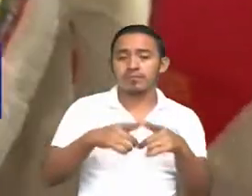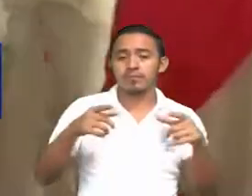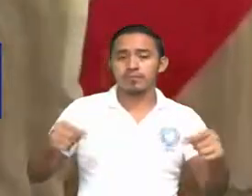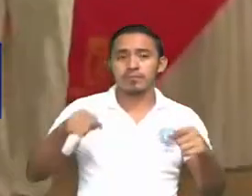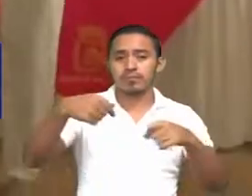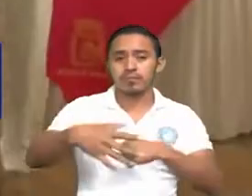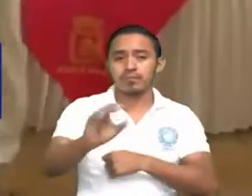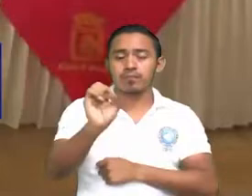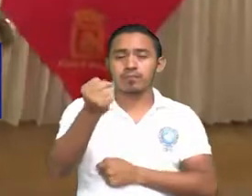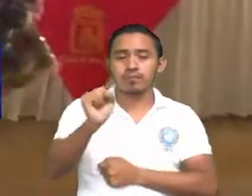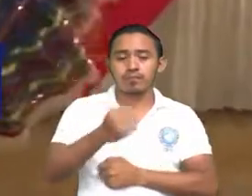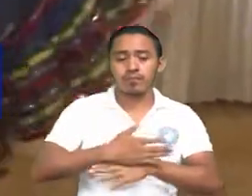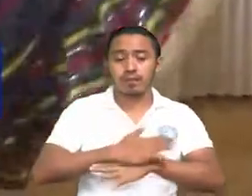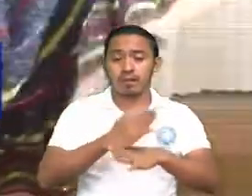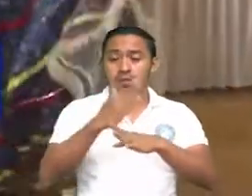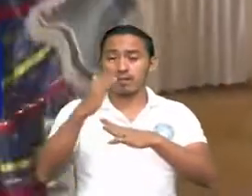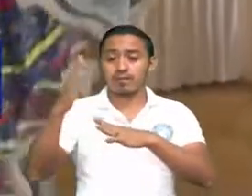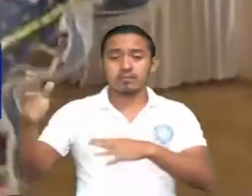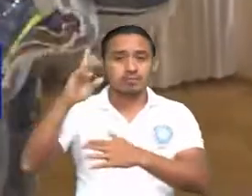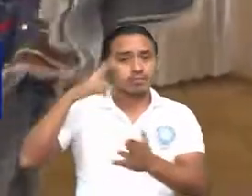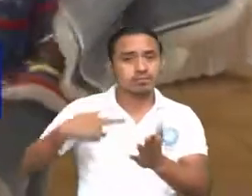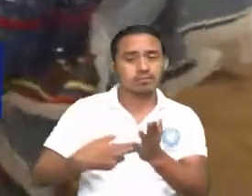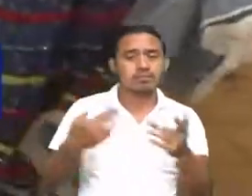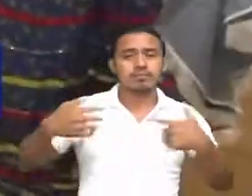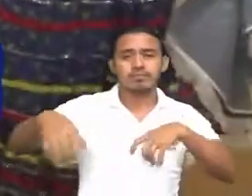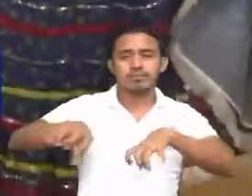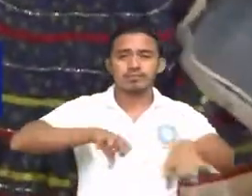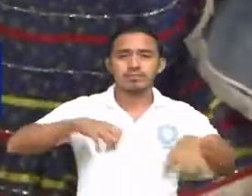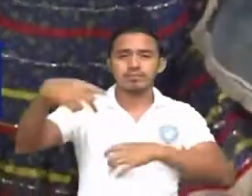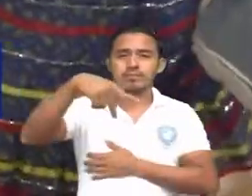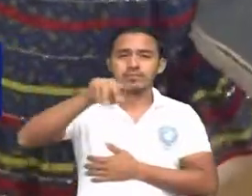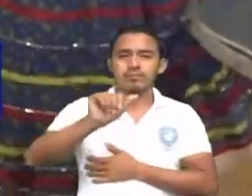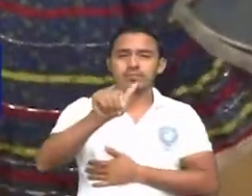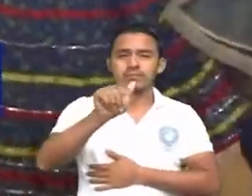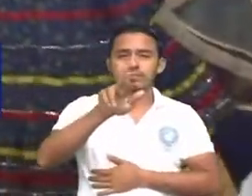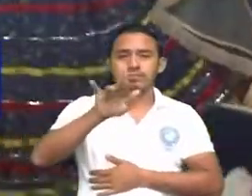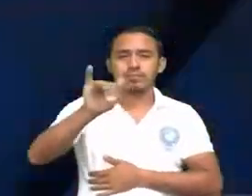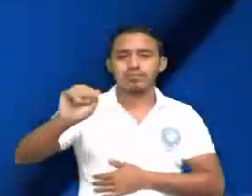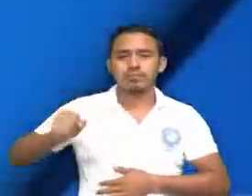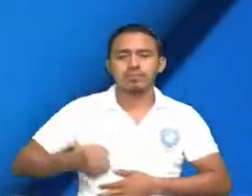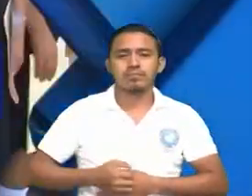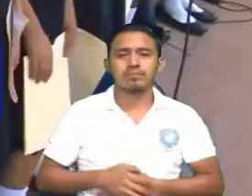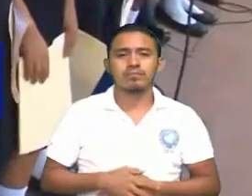este fin de semana largo en conmemoración a las fiestas patrias.